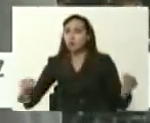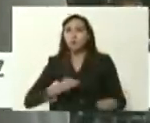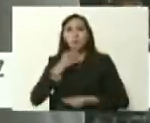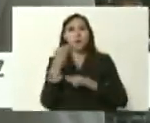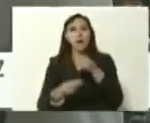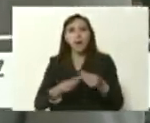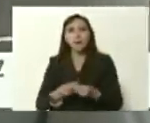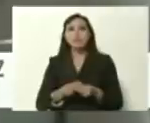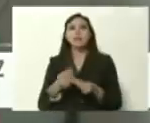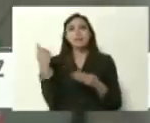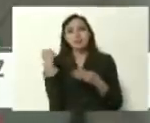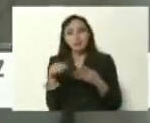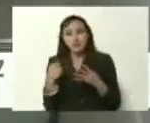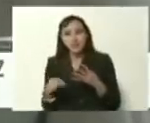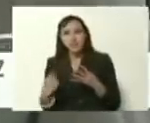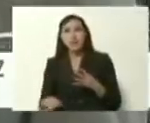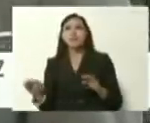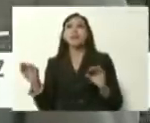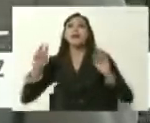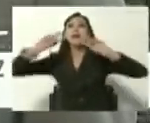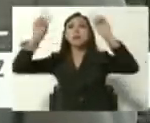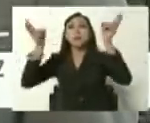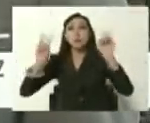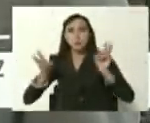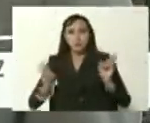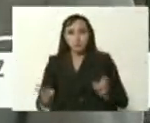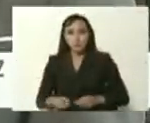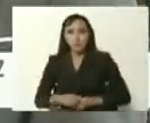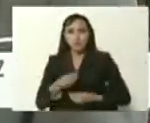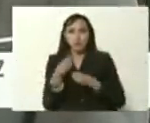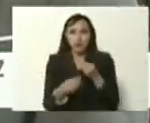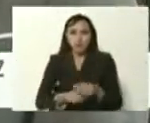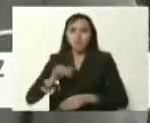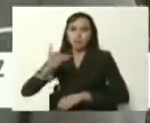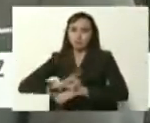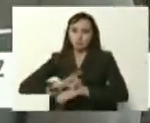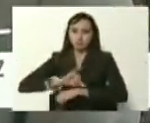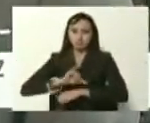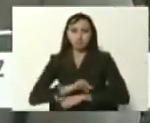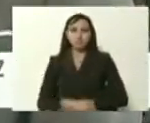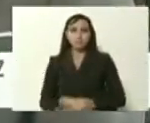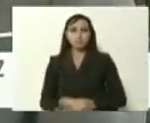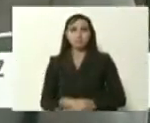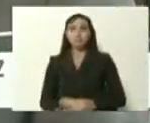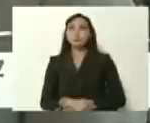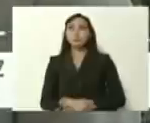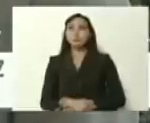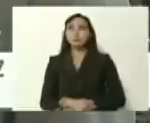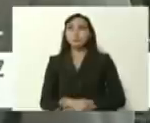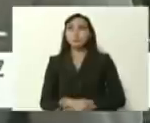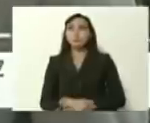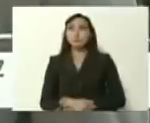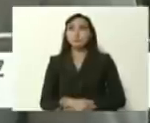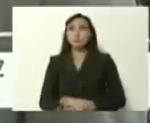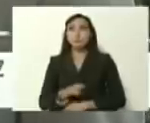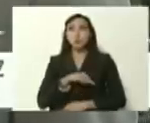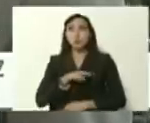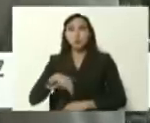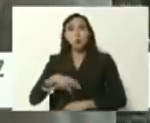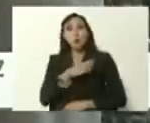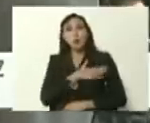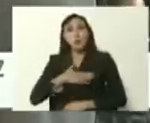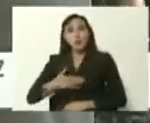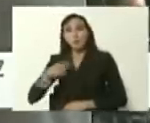reinantes en diversos tópicos que le atañen a la iglesia cristiana. Entre estos considerando, queremos hacer la relevancia